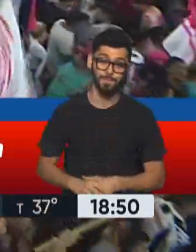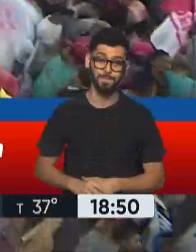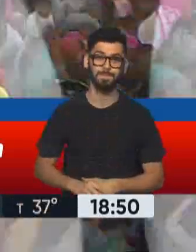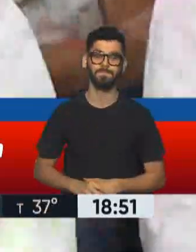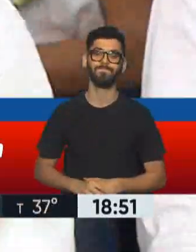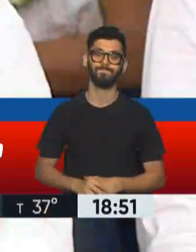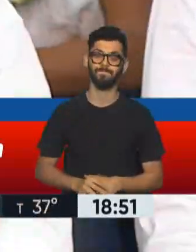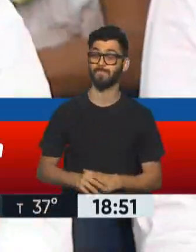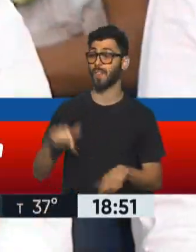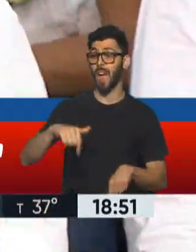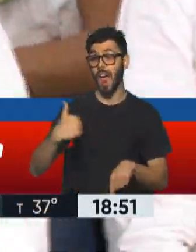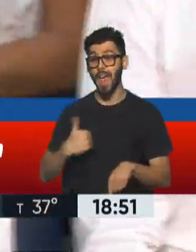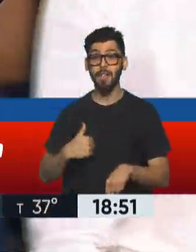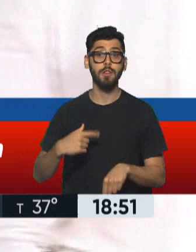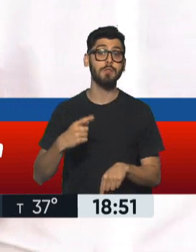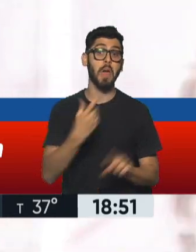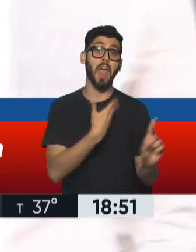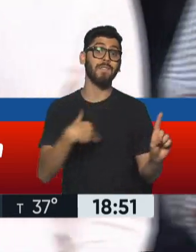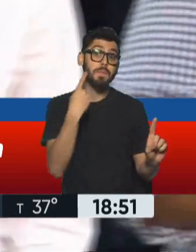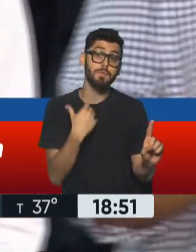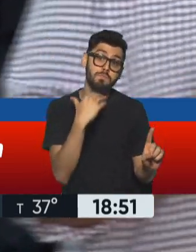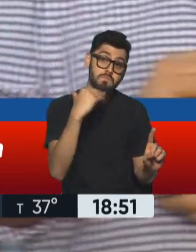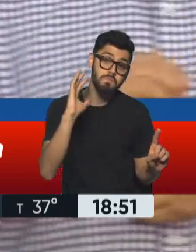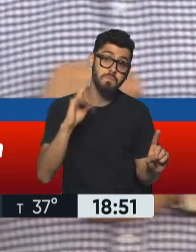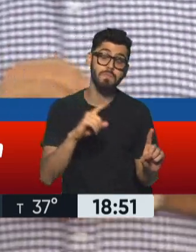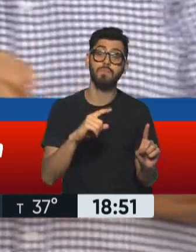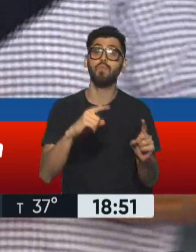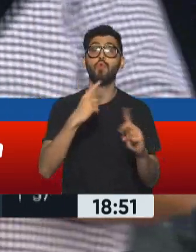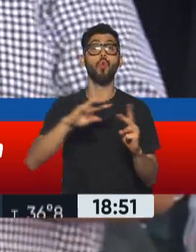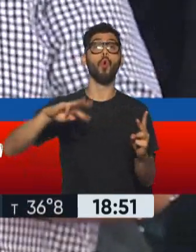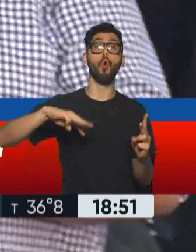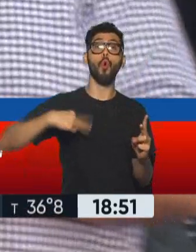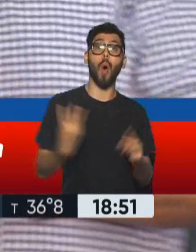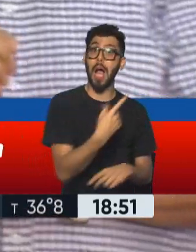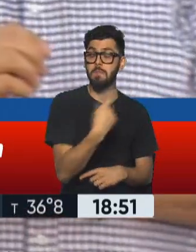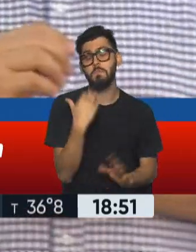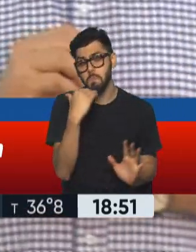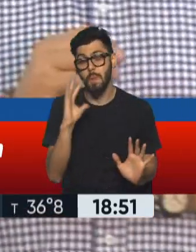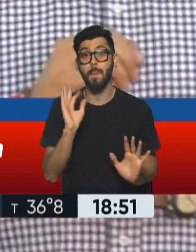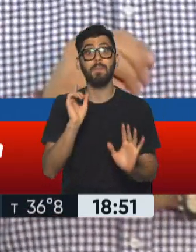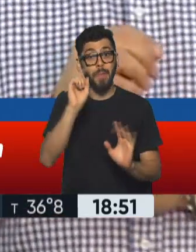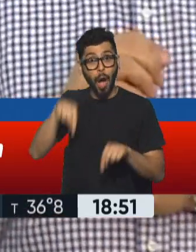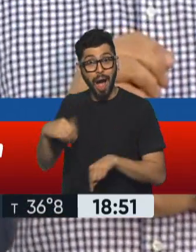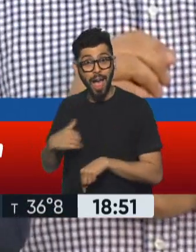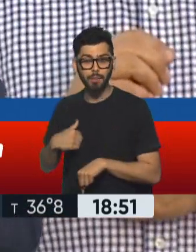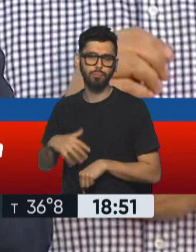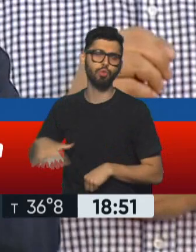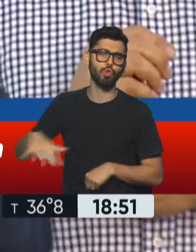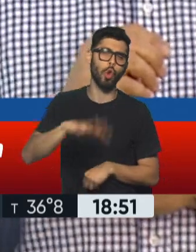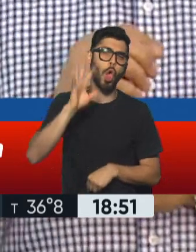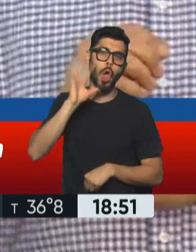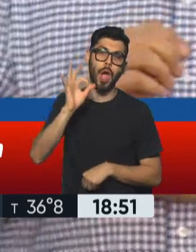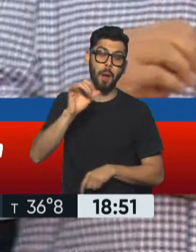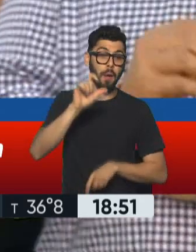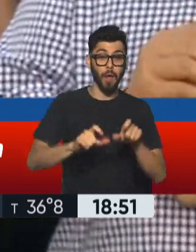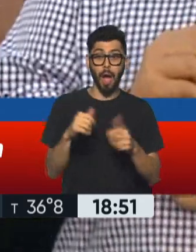ya acá en Argentina, no sé si en el fondo, no sé si en Washington, pero aquí en Argentina todos sabemos quién juega para la